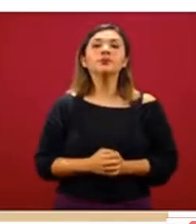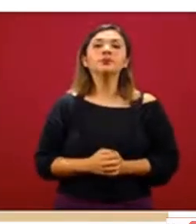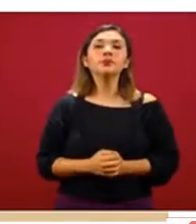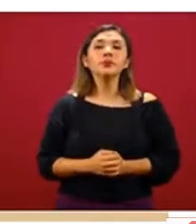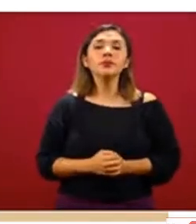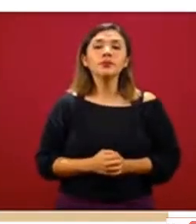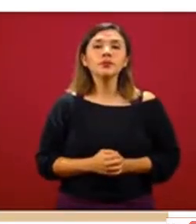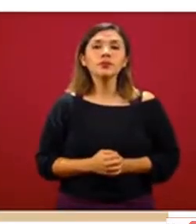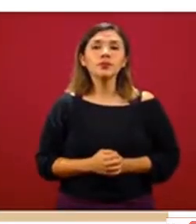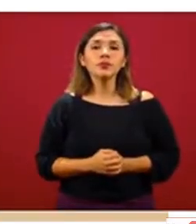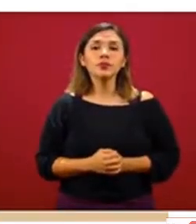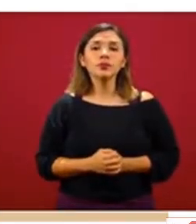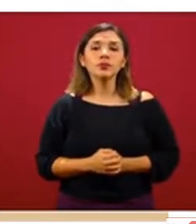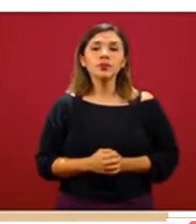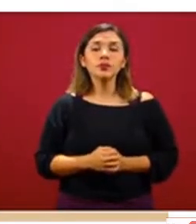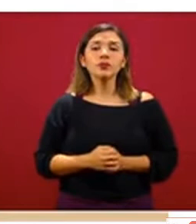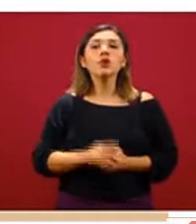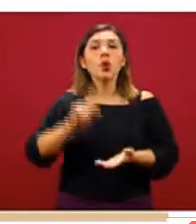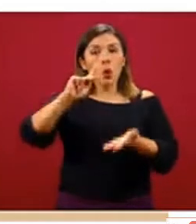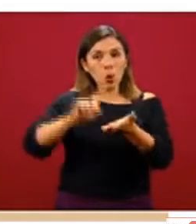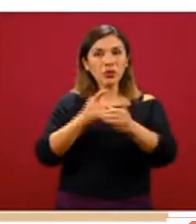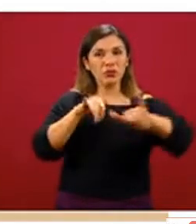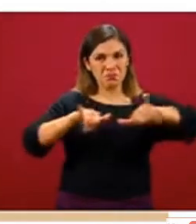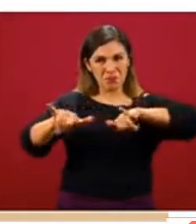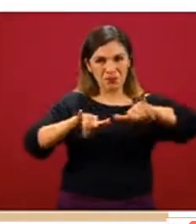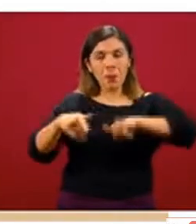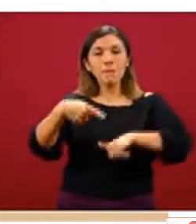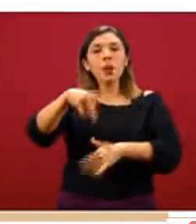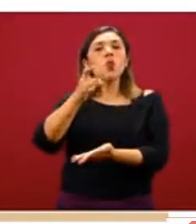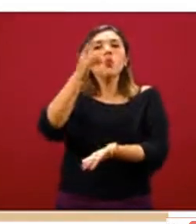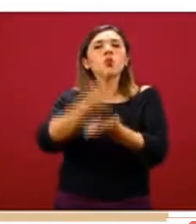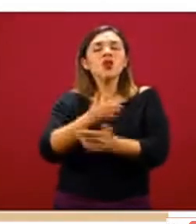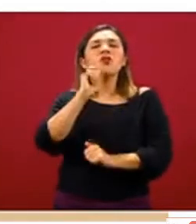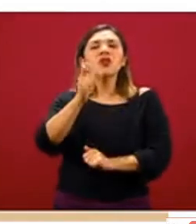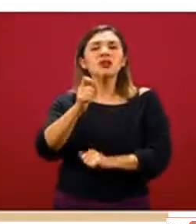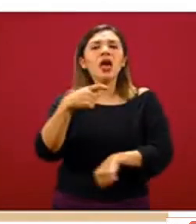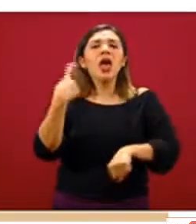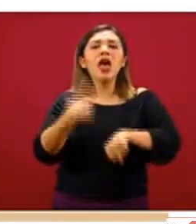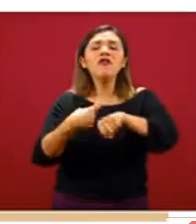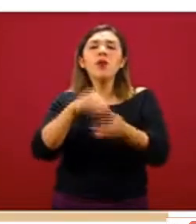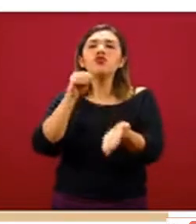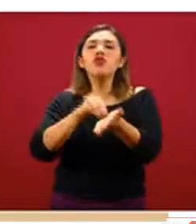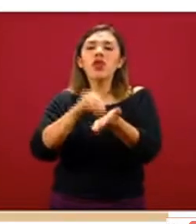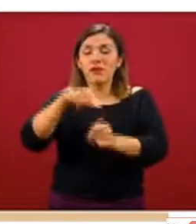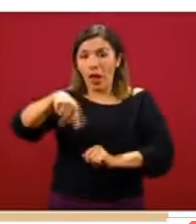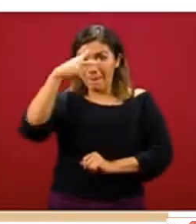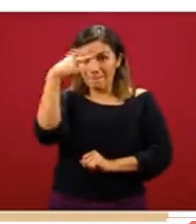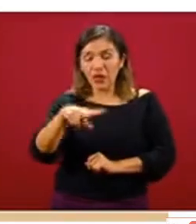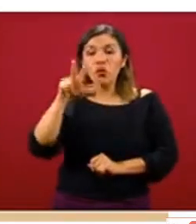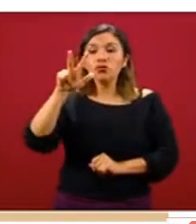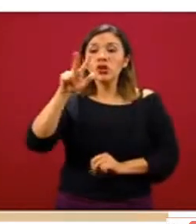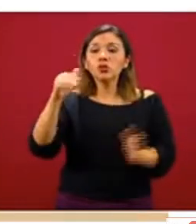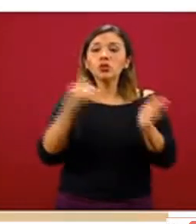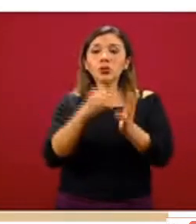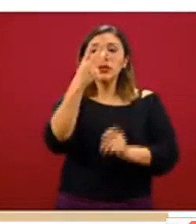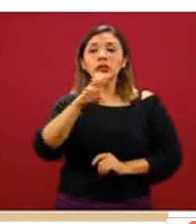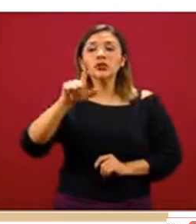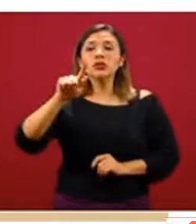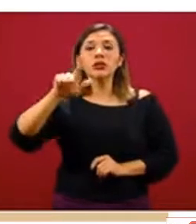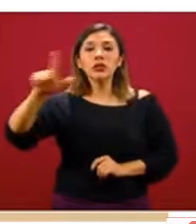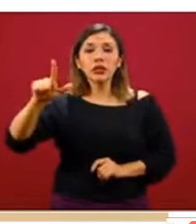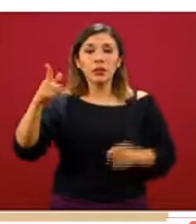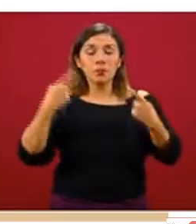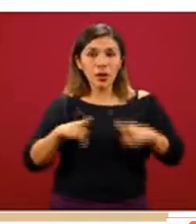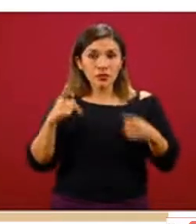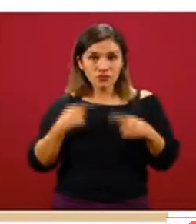siguiente diapositiva volvemos nuevamente al mapa, pero ahora el mapa solamente registra la epidemia activa en México, 18,377